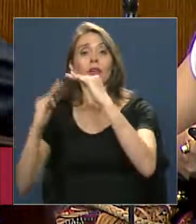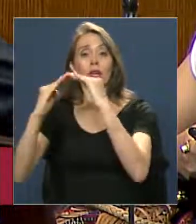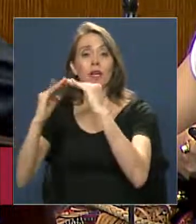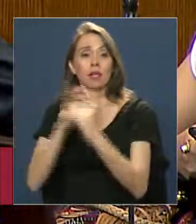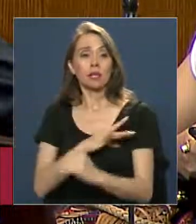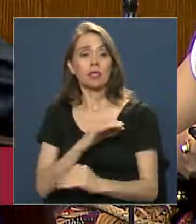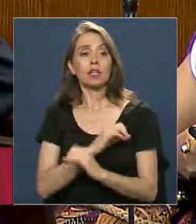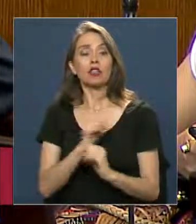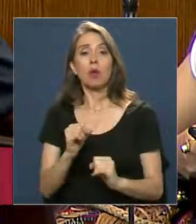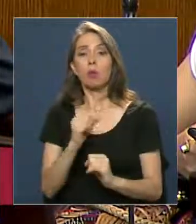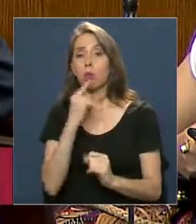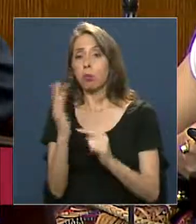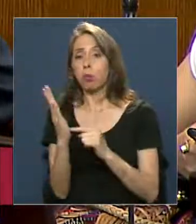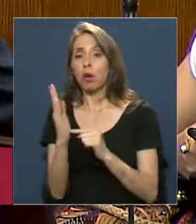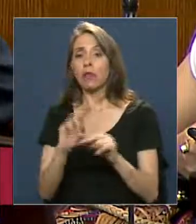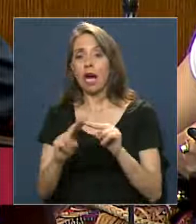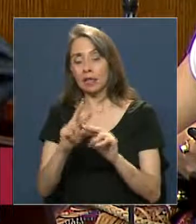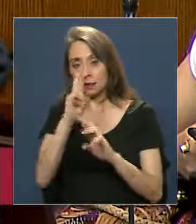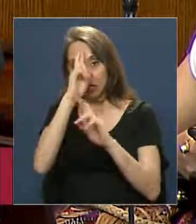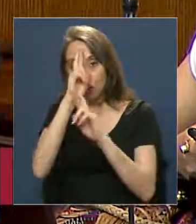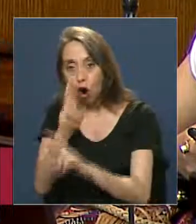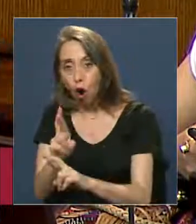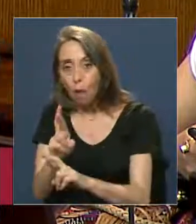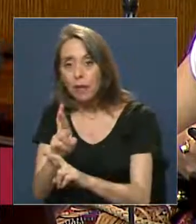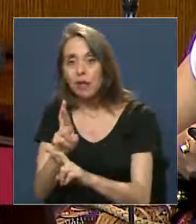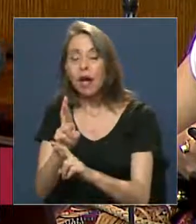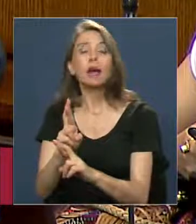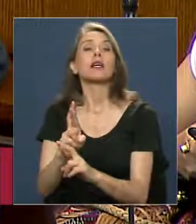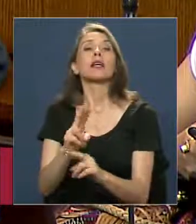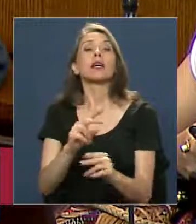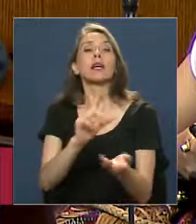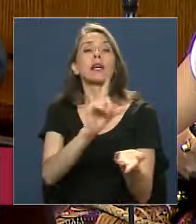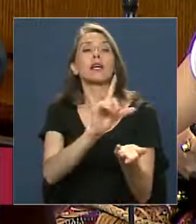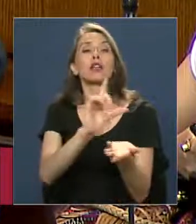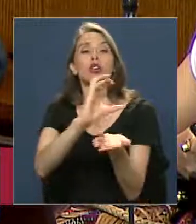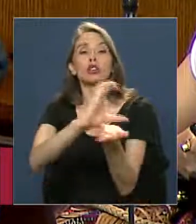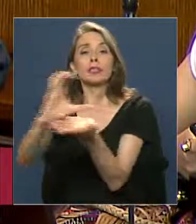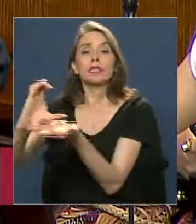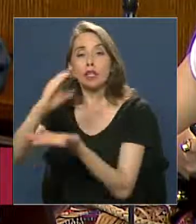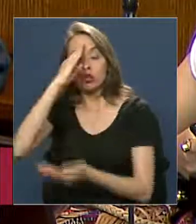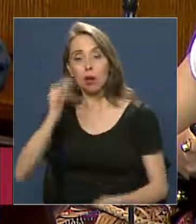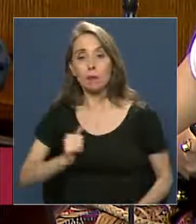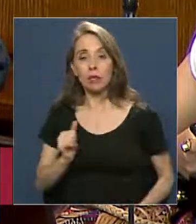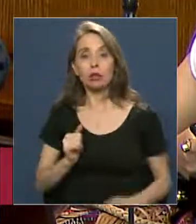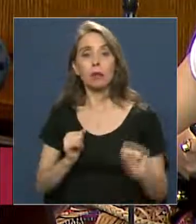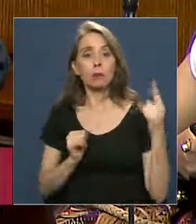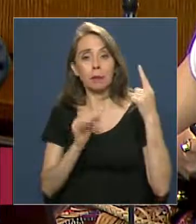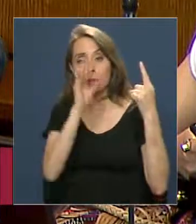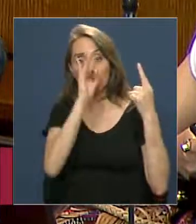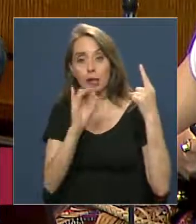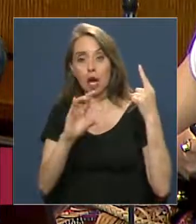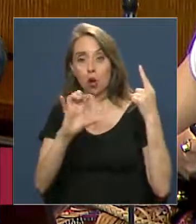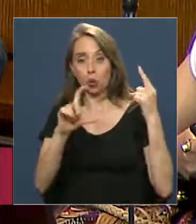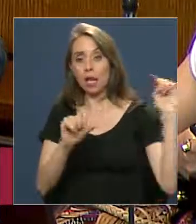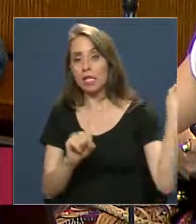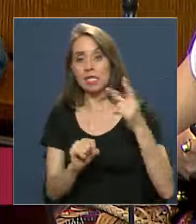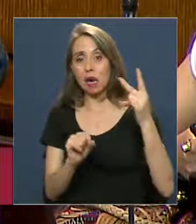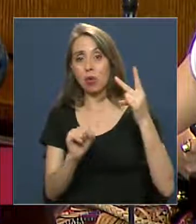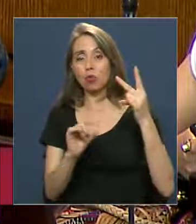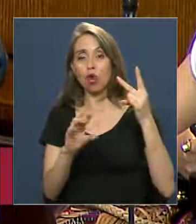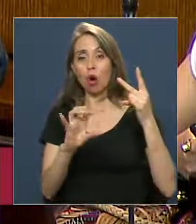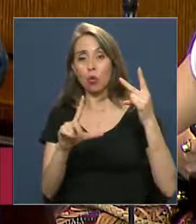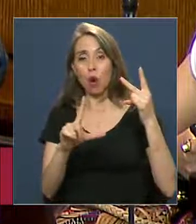menos que homenajes en los centros militares al más cruel, después de Pinochet, el más cruel de